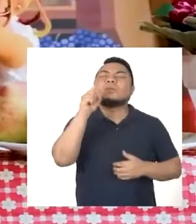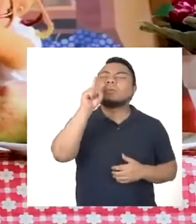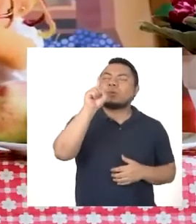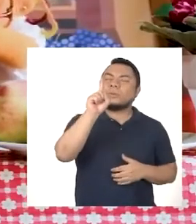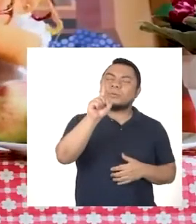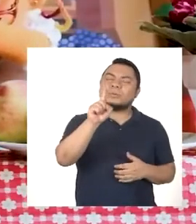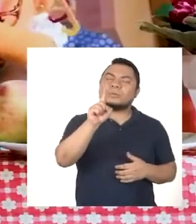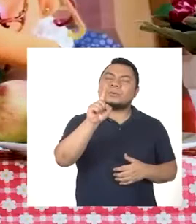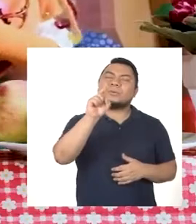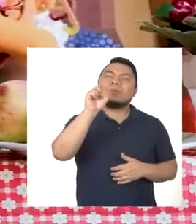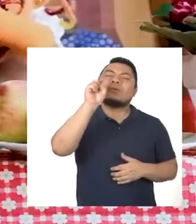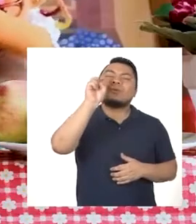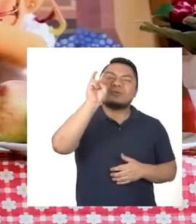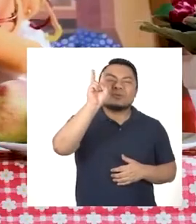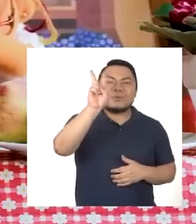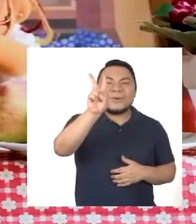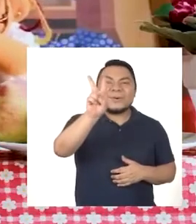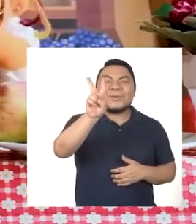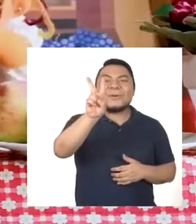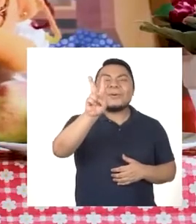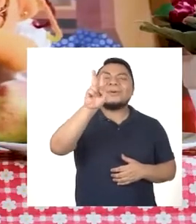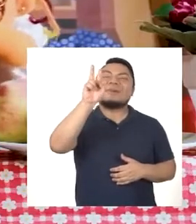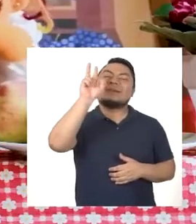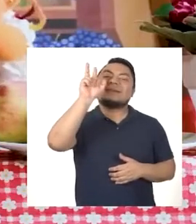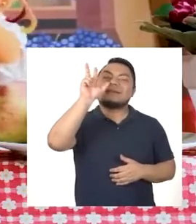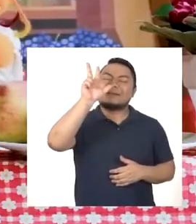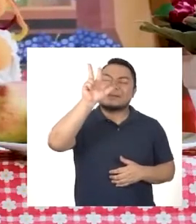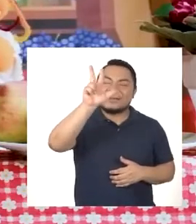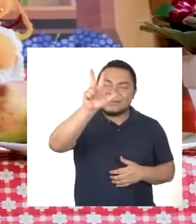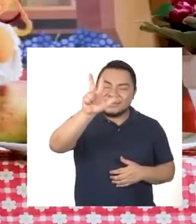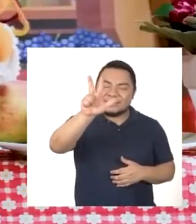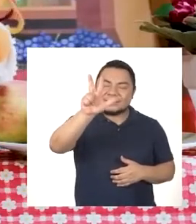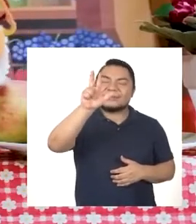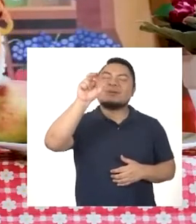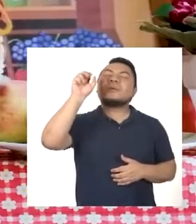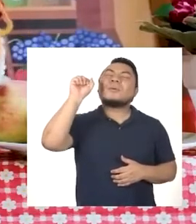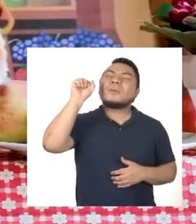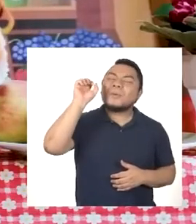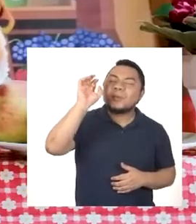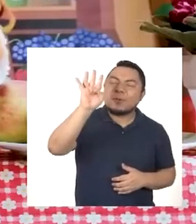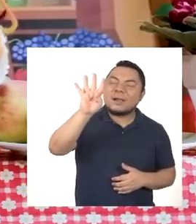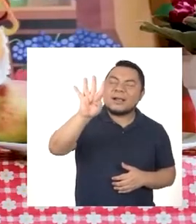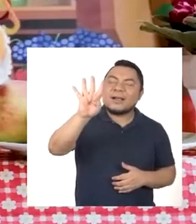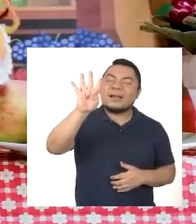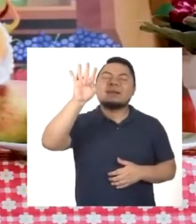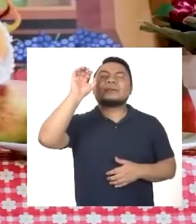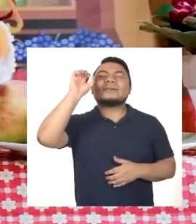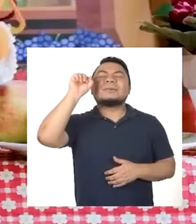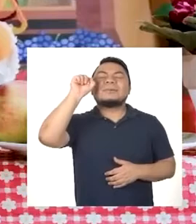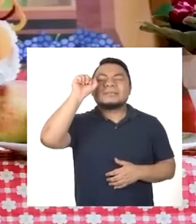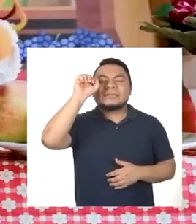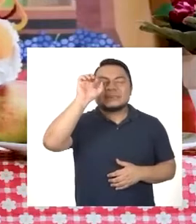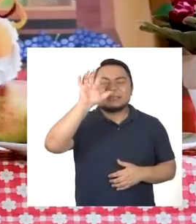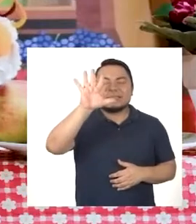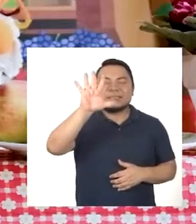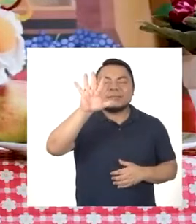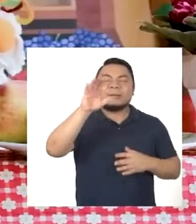1, 2, 3, 4,